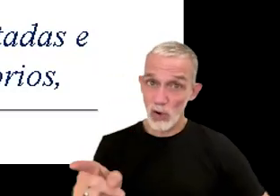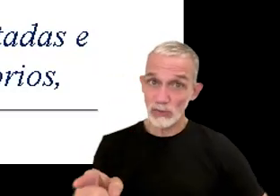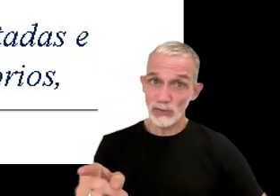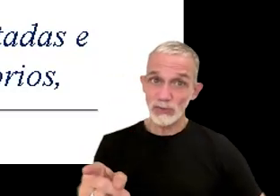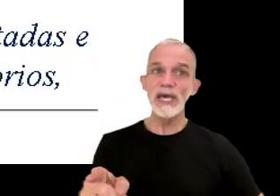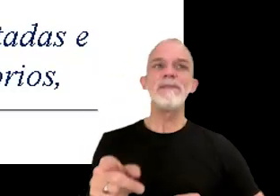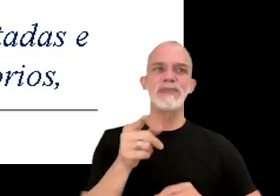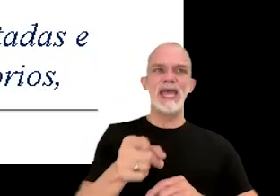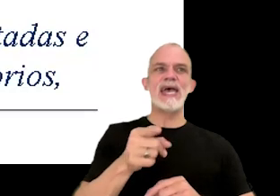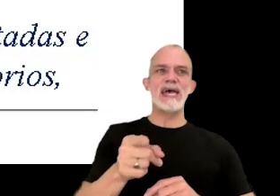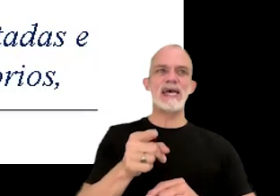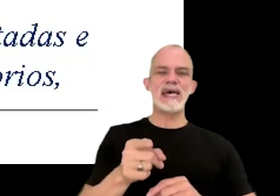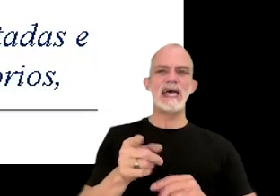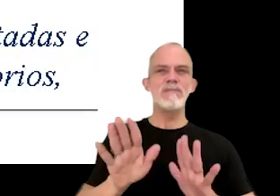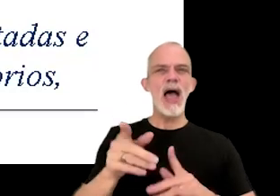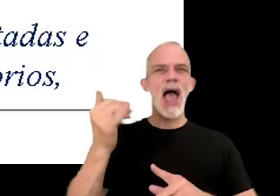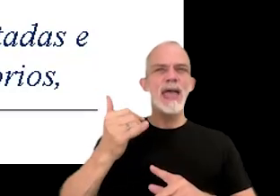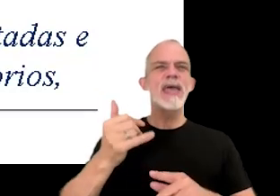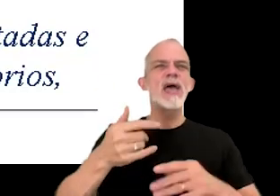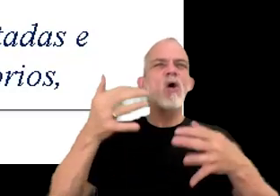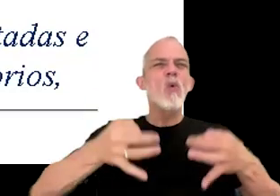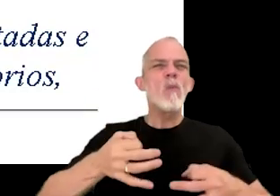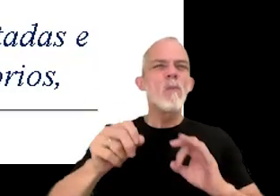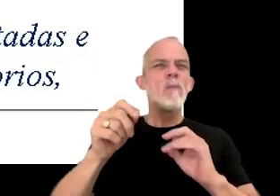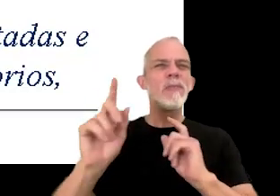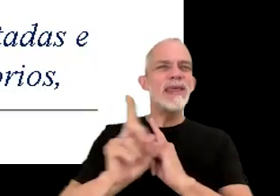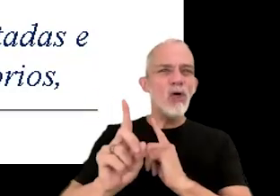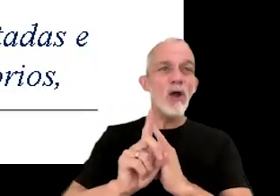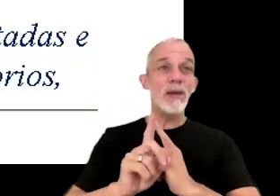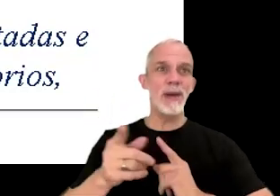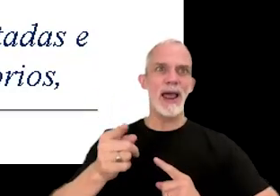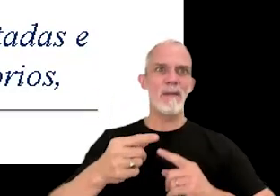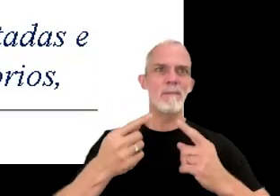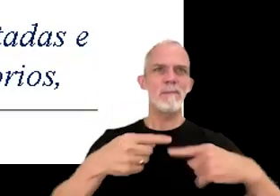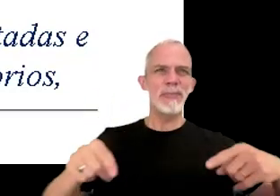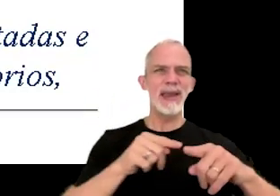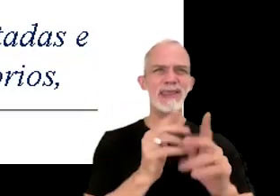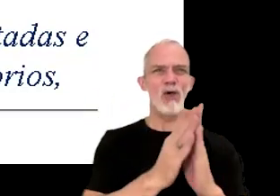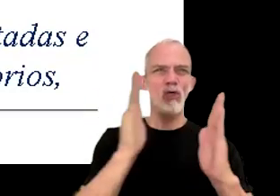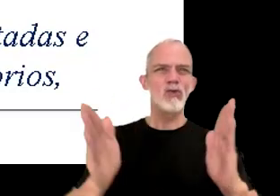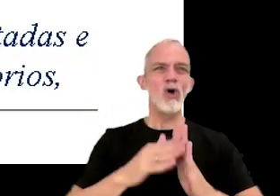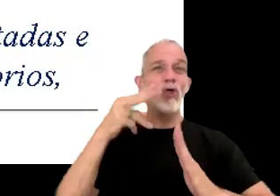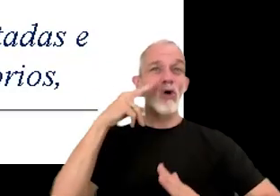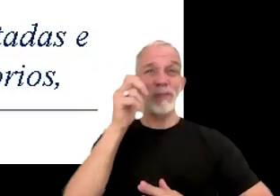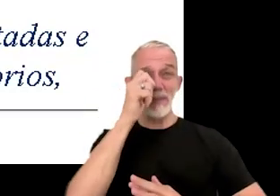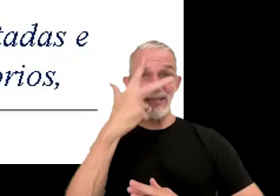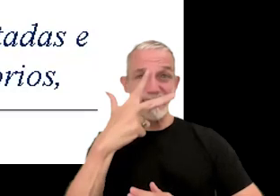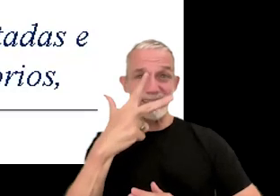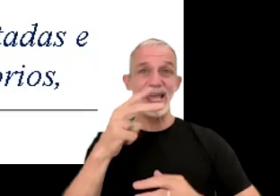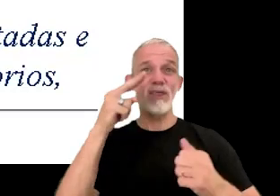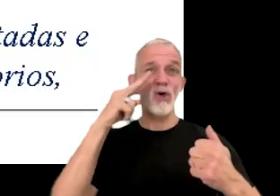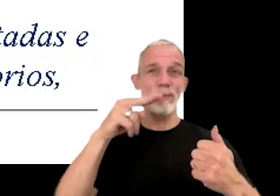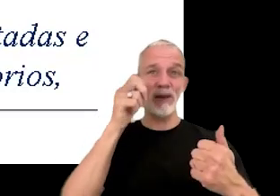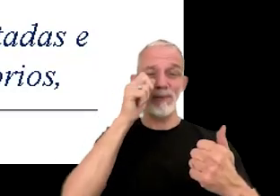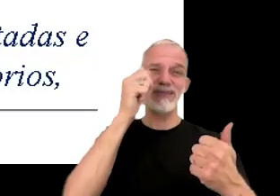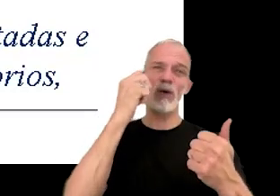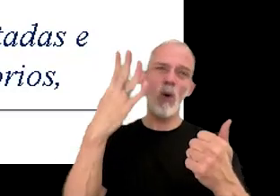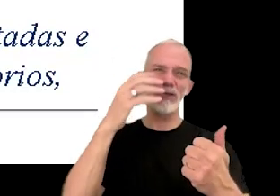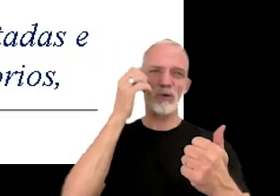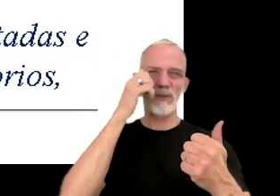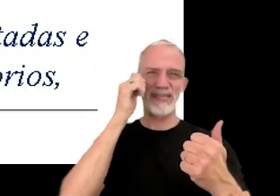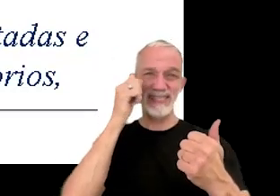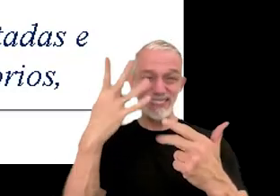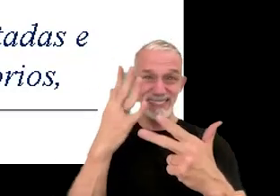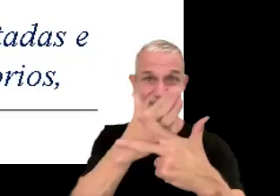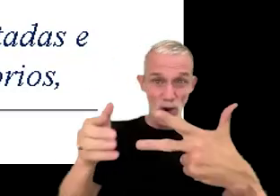serán caracterizados como cumplidores para los periodos 2023, 2024 y 2025